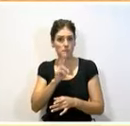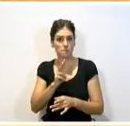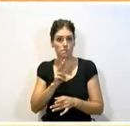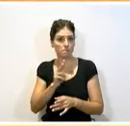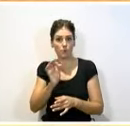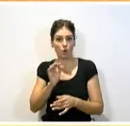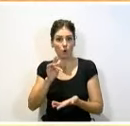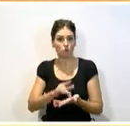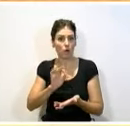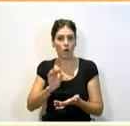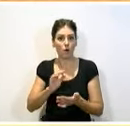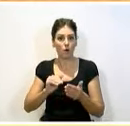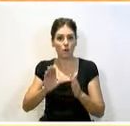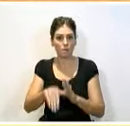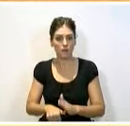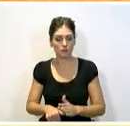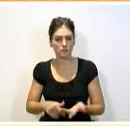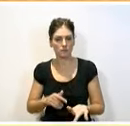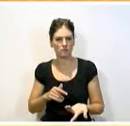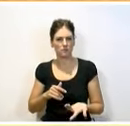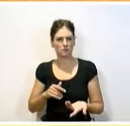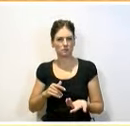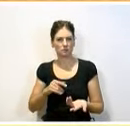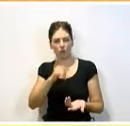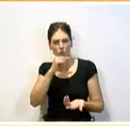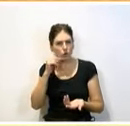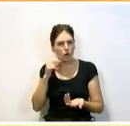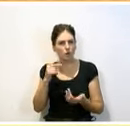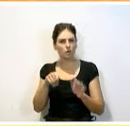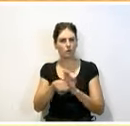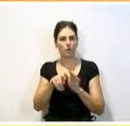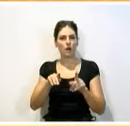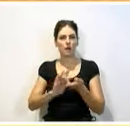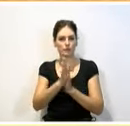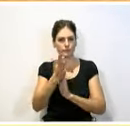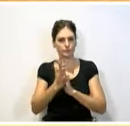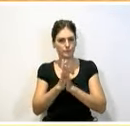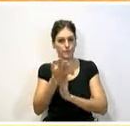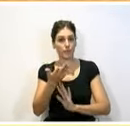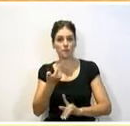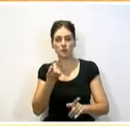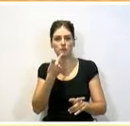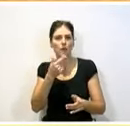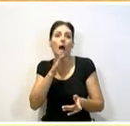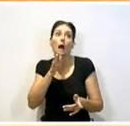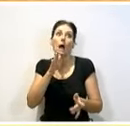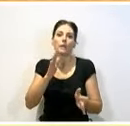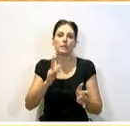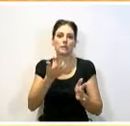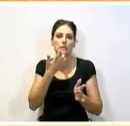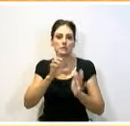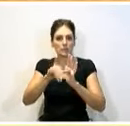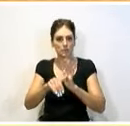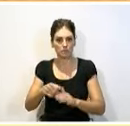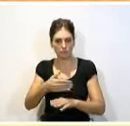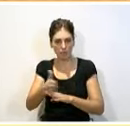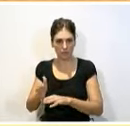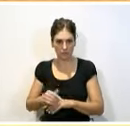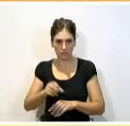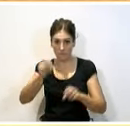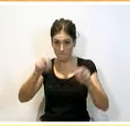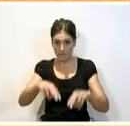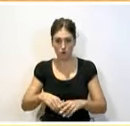llegas. Y el llegar no da dolor, pues indica que mal tasas y eres del otro deudor. Más hay de ti si te pasas. Si te pasas, es